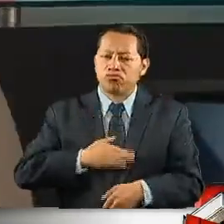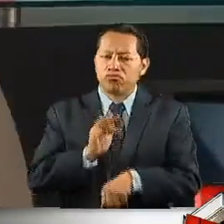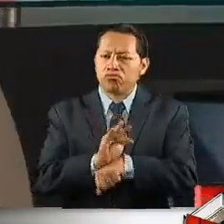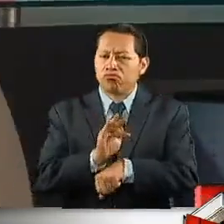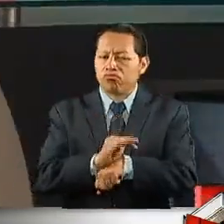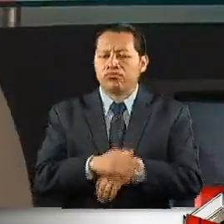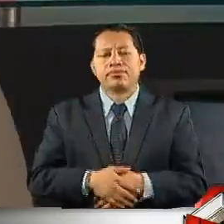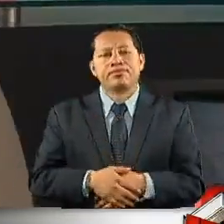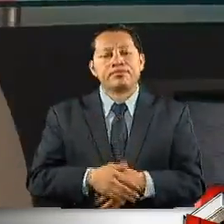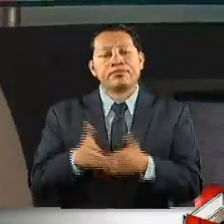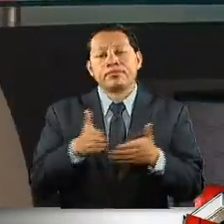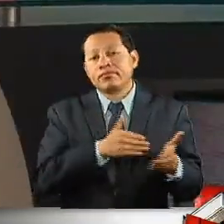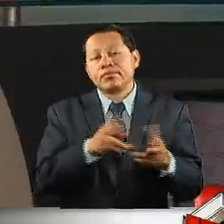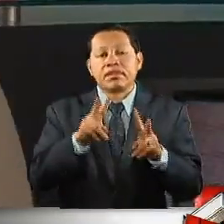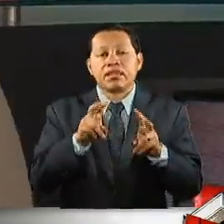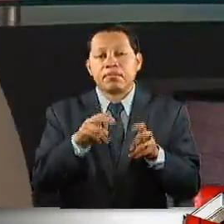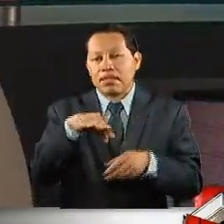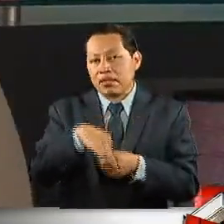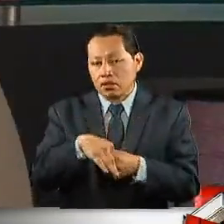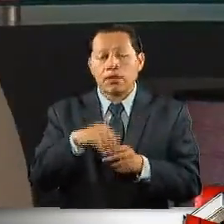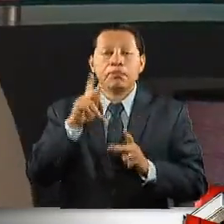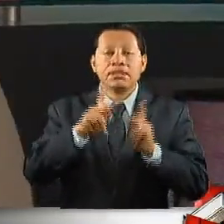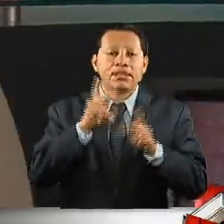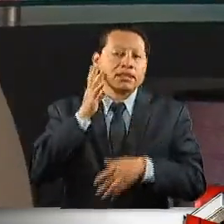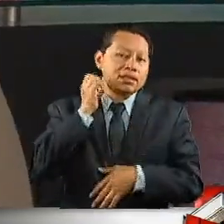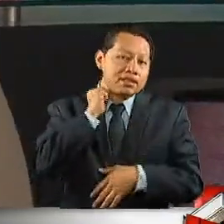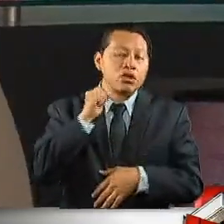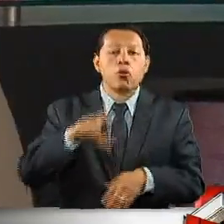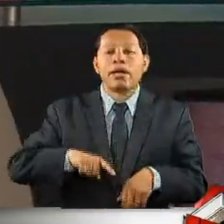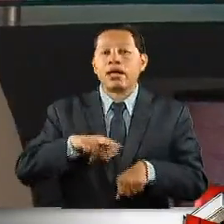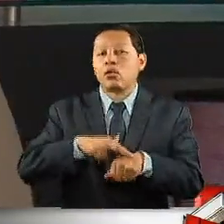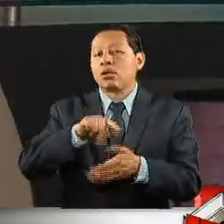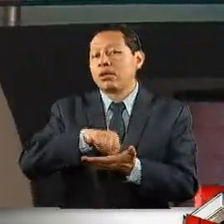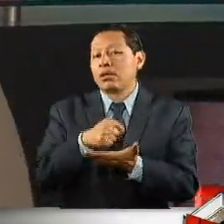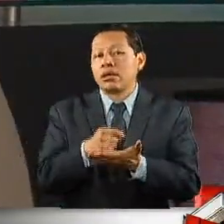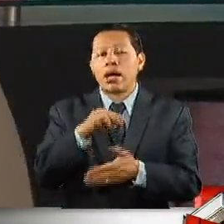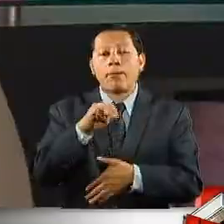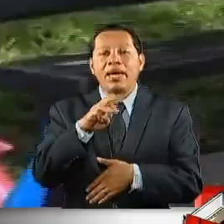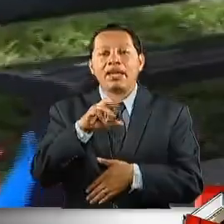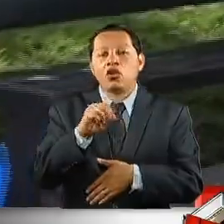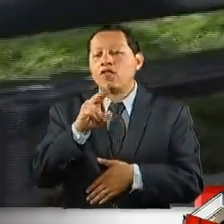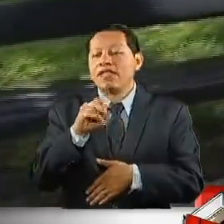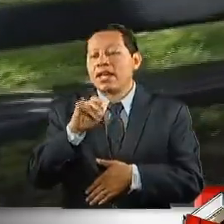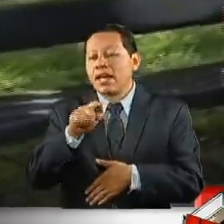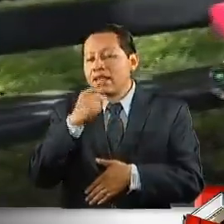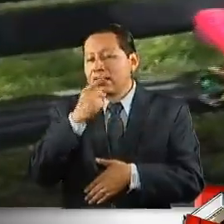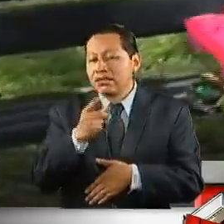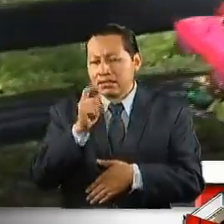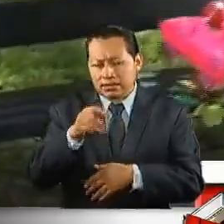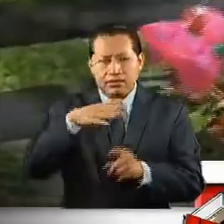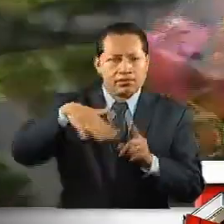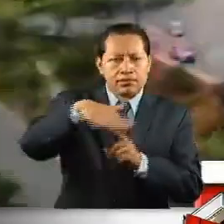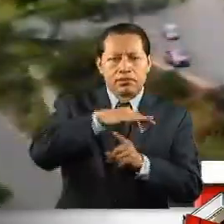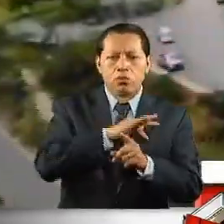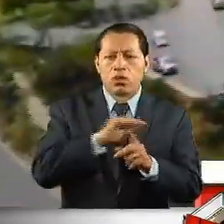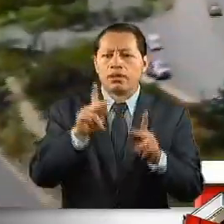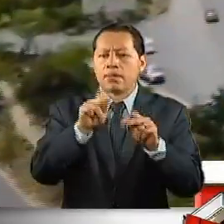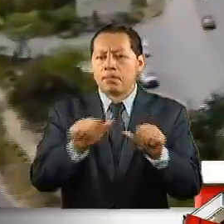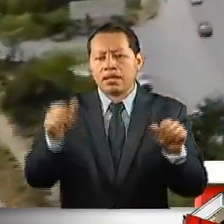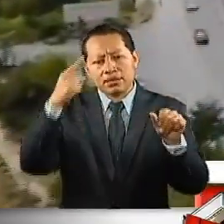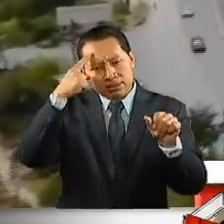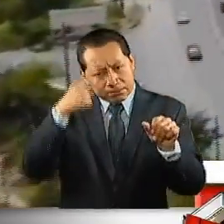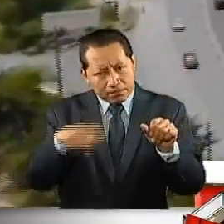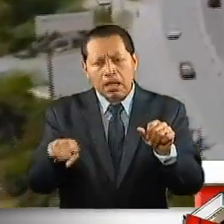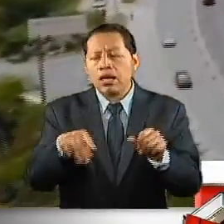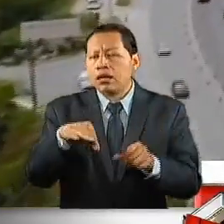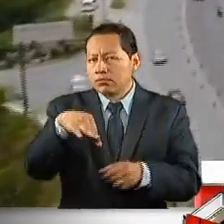Más temas electorales. De visita en el Senado de la República, el gobernador de Tamaulipas, Américo Villarreal, dijo que existen condiciones de paz para realizar la elección